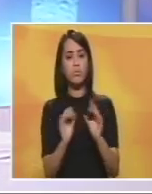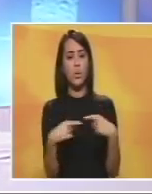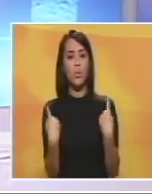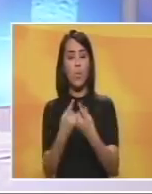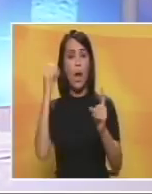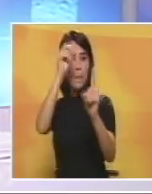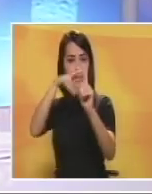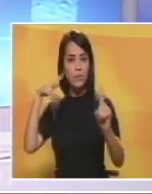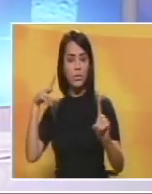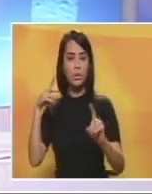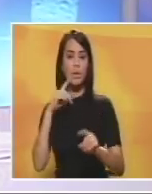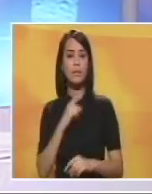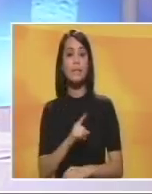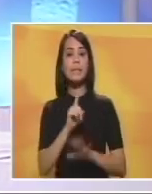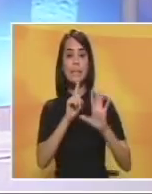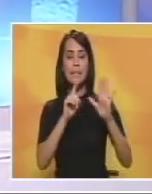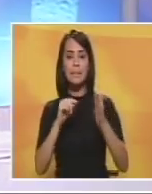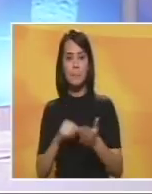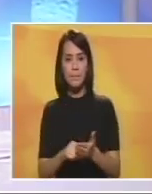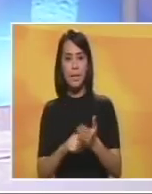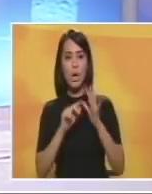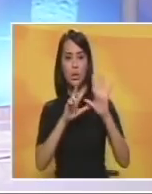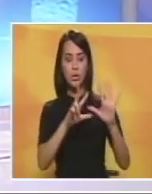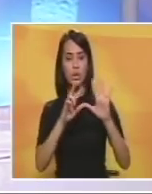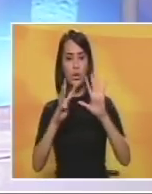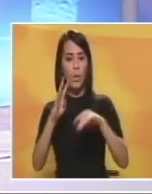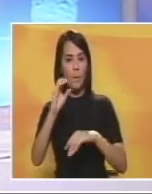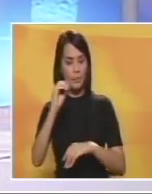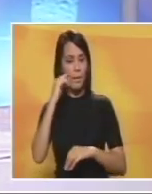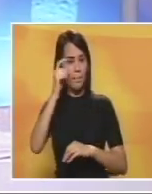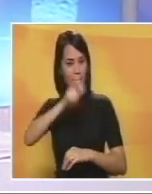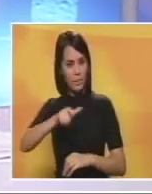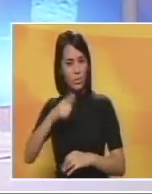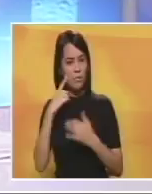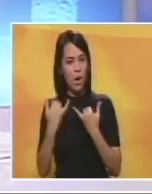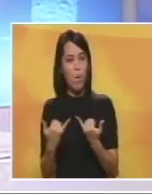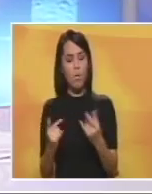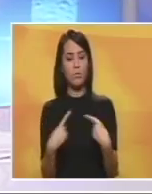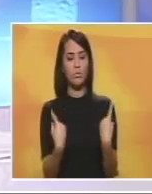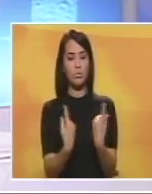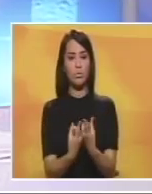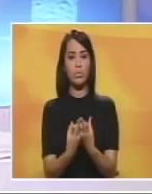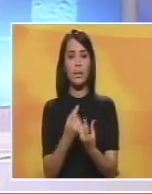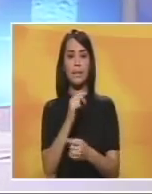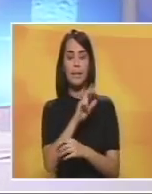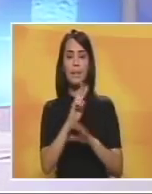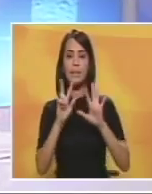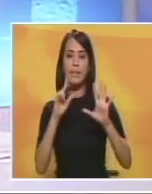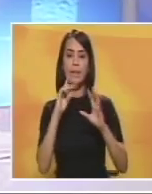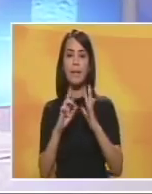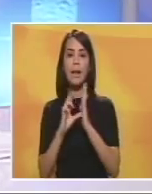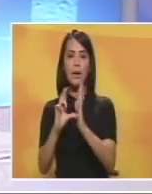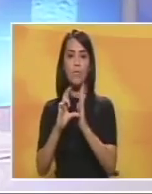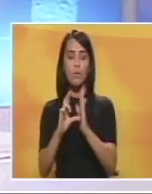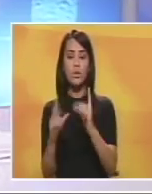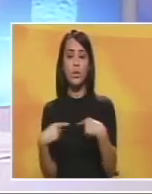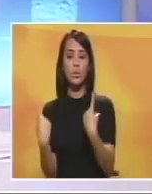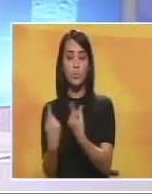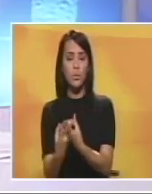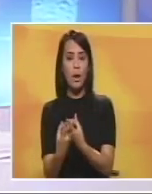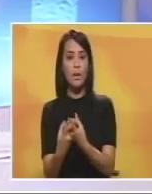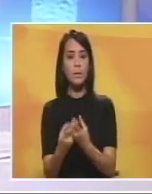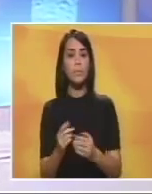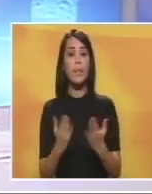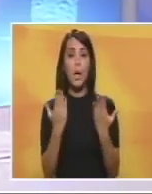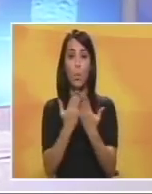Amazonas, señaló que al menos 6.890 personas se encuentran reubicadas en 37 refugios temporales levantados en unidades